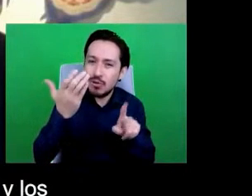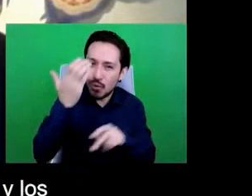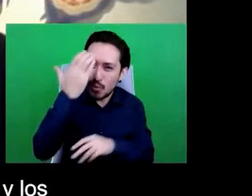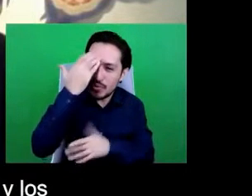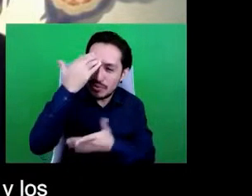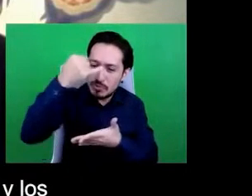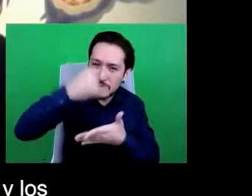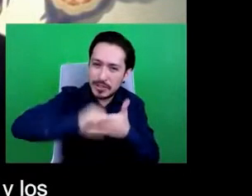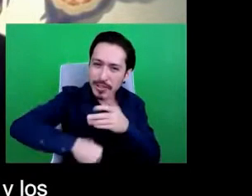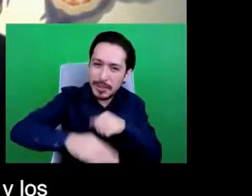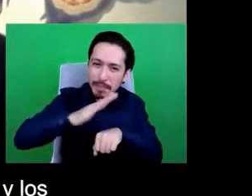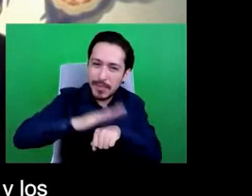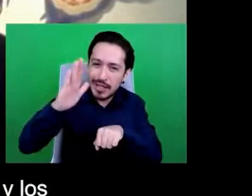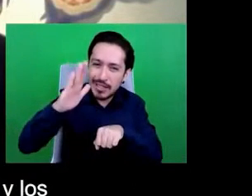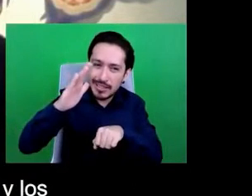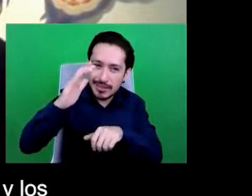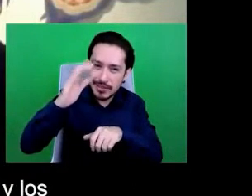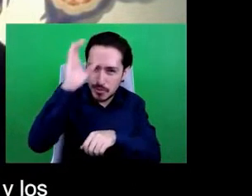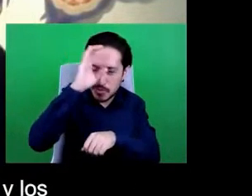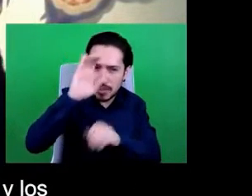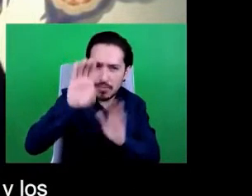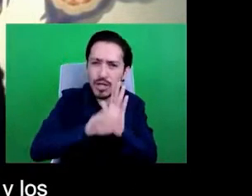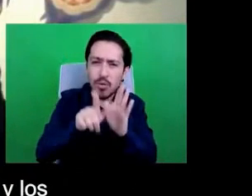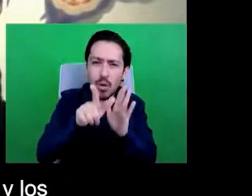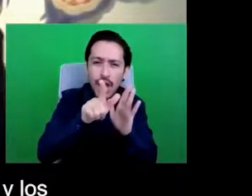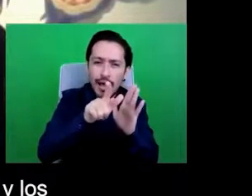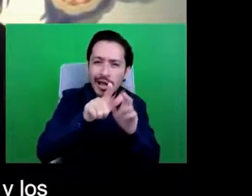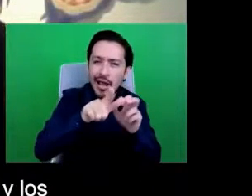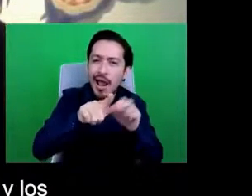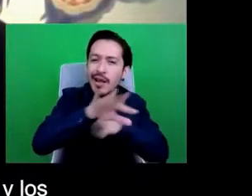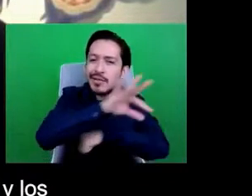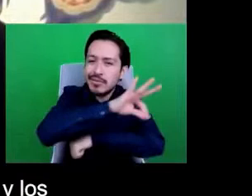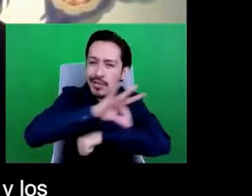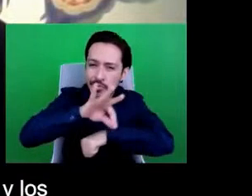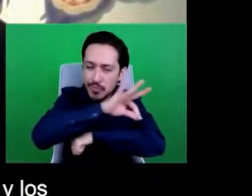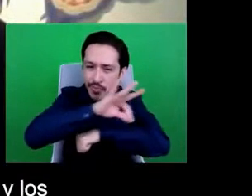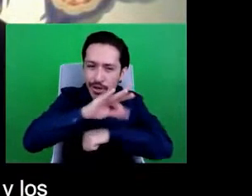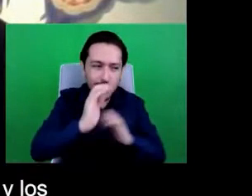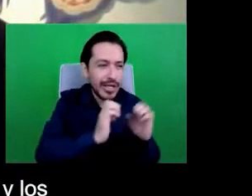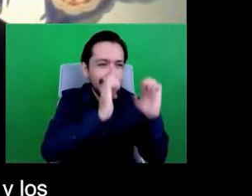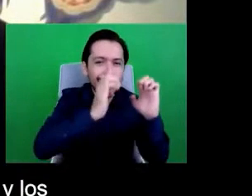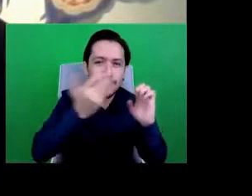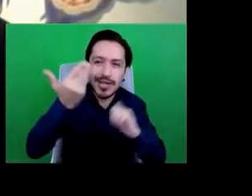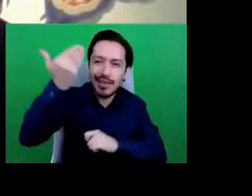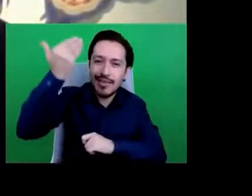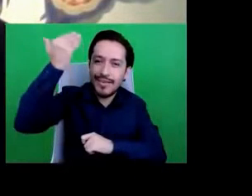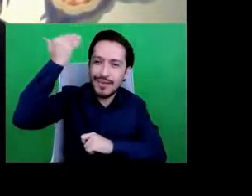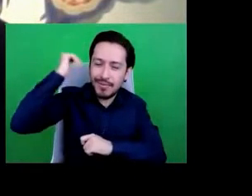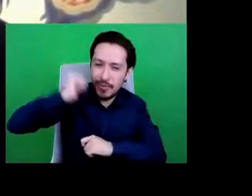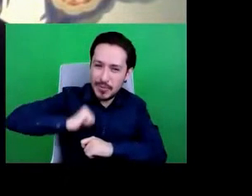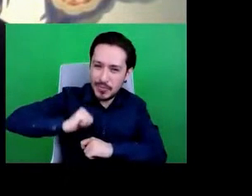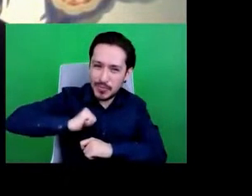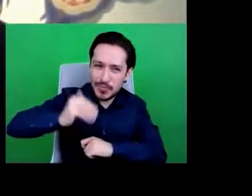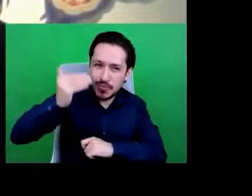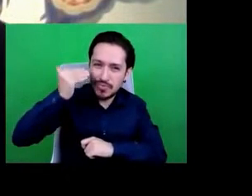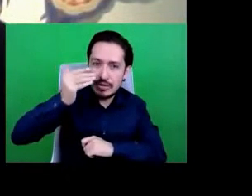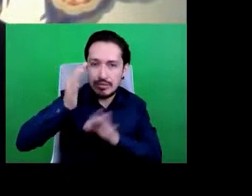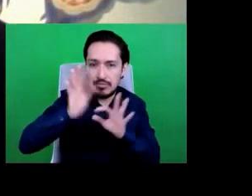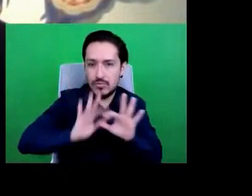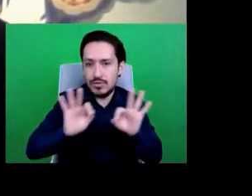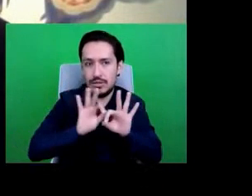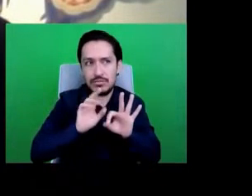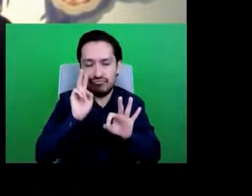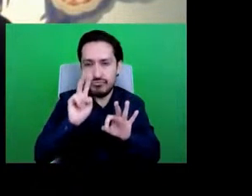la excelente arquitectura y los edificios que celebran el pasado es esencial. Hay otro problema, es que